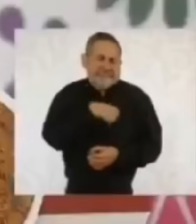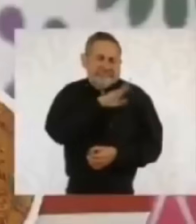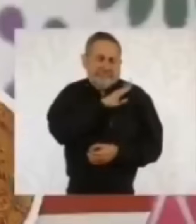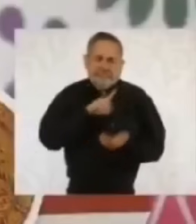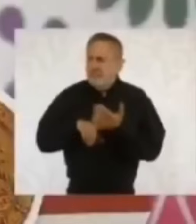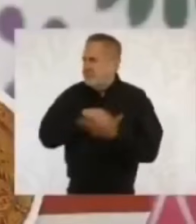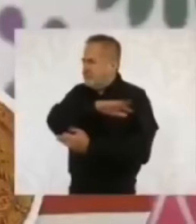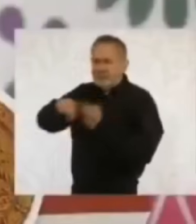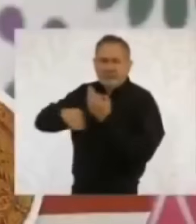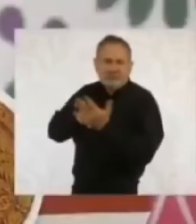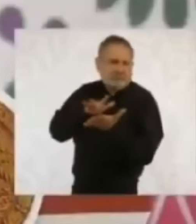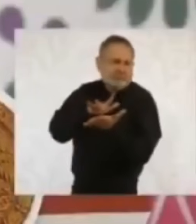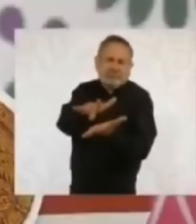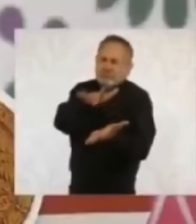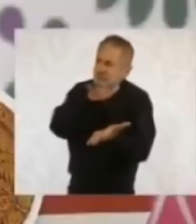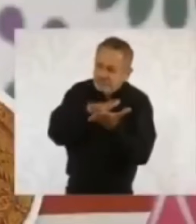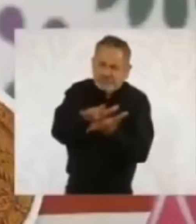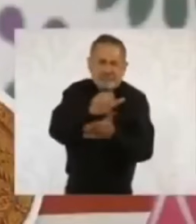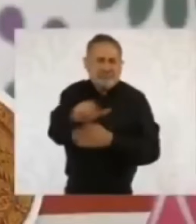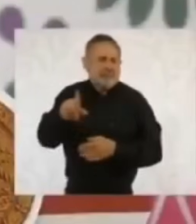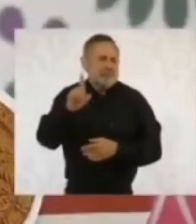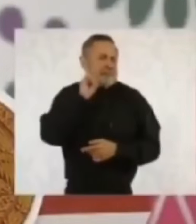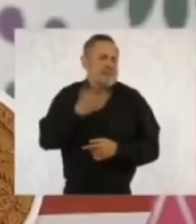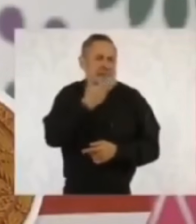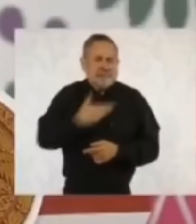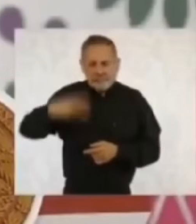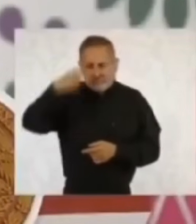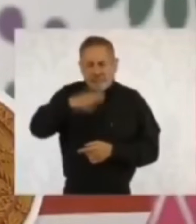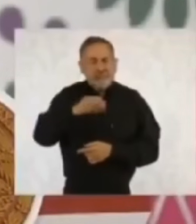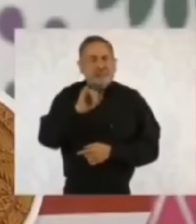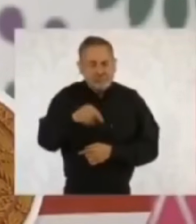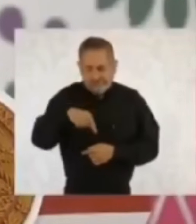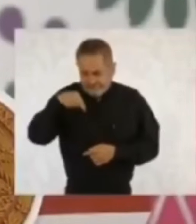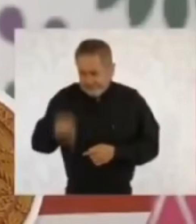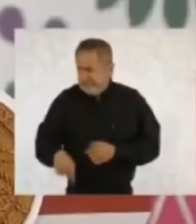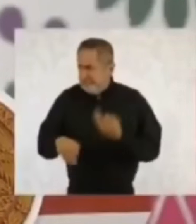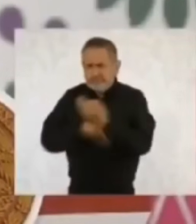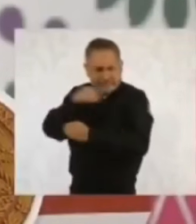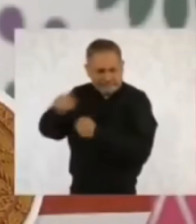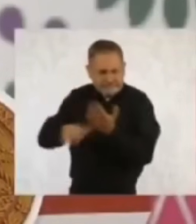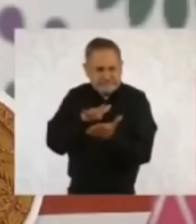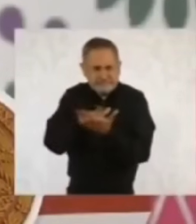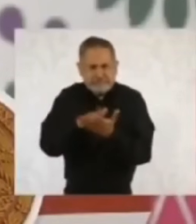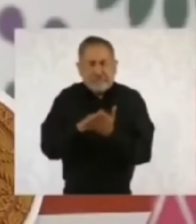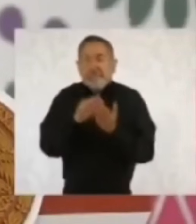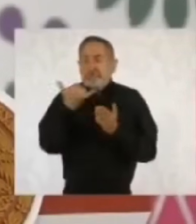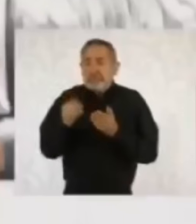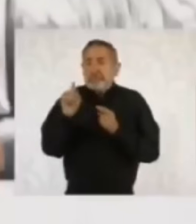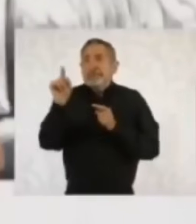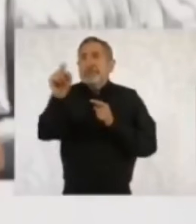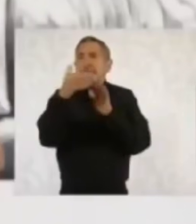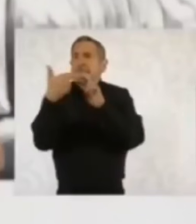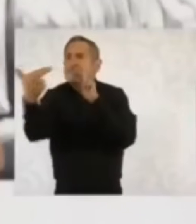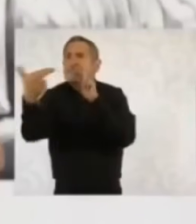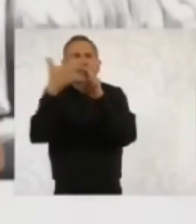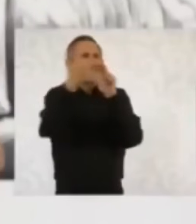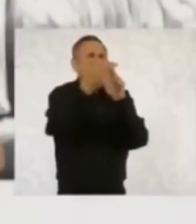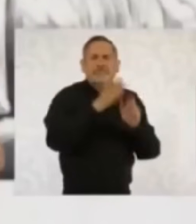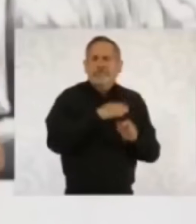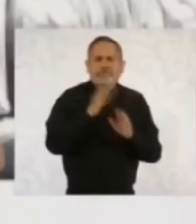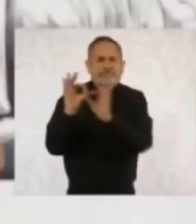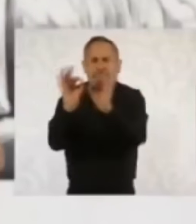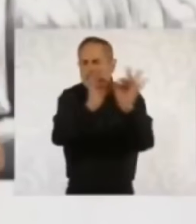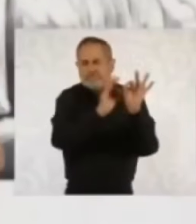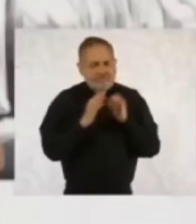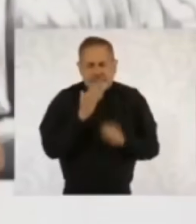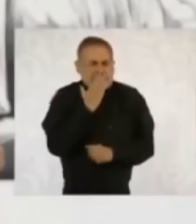que tiene la presidenta de México en su país y la buena relación que ha llevado con todos los presidentes,